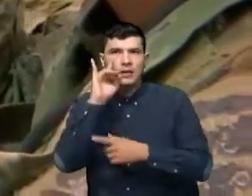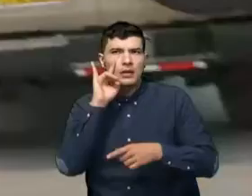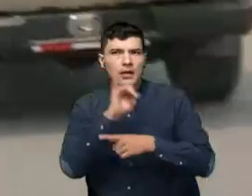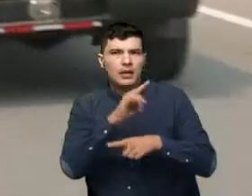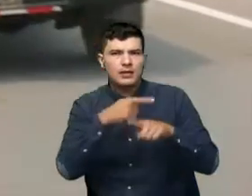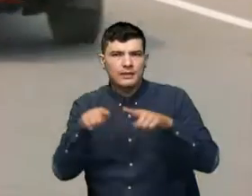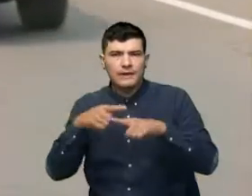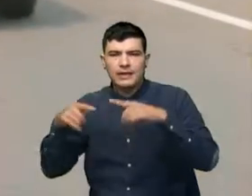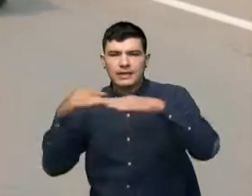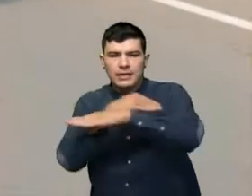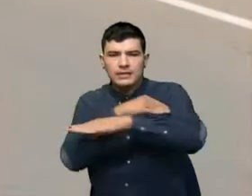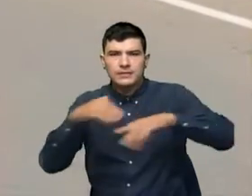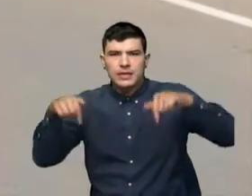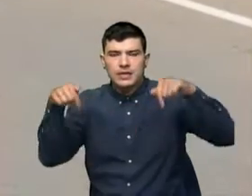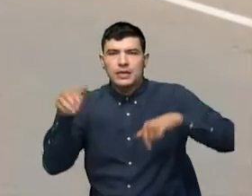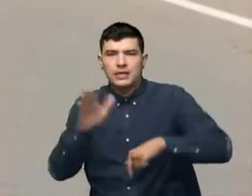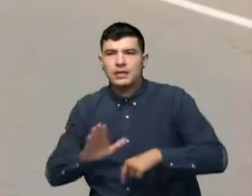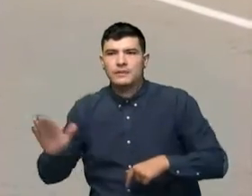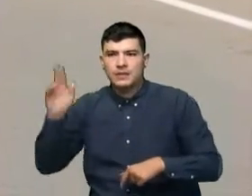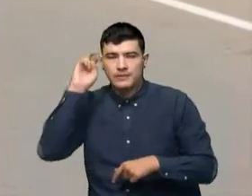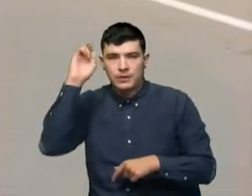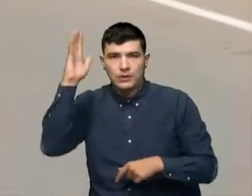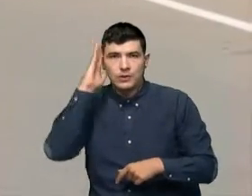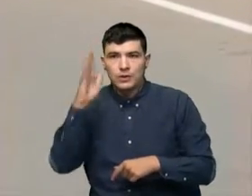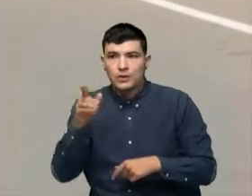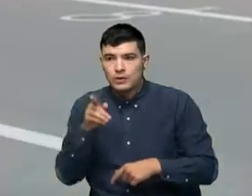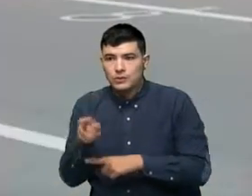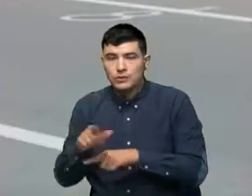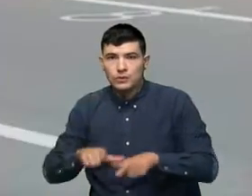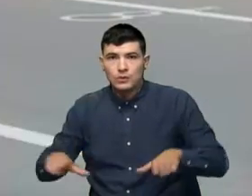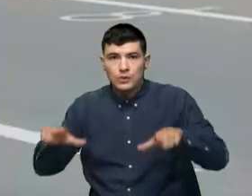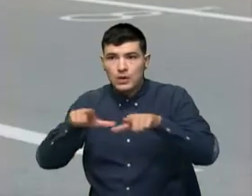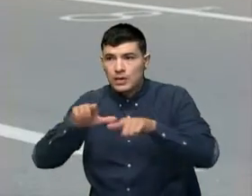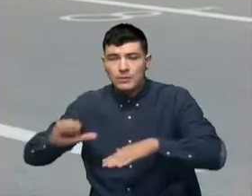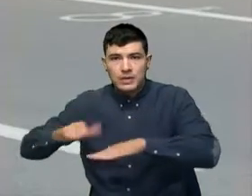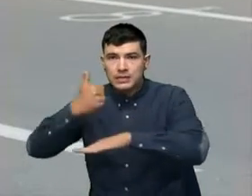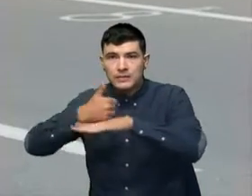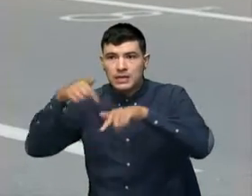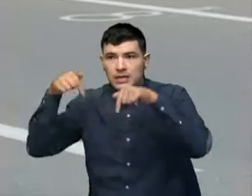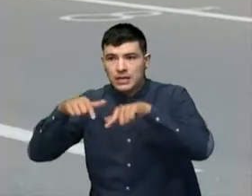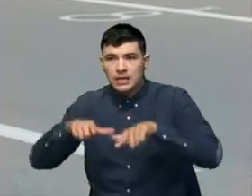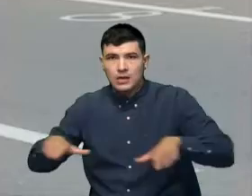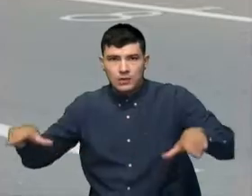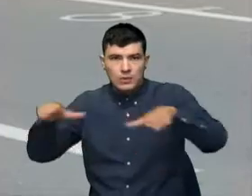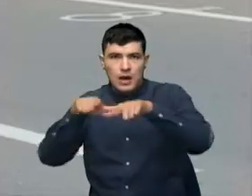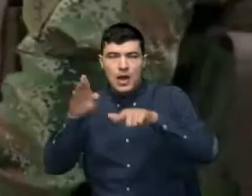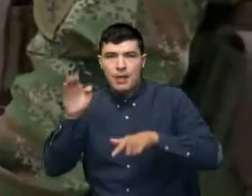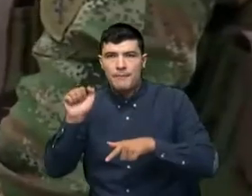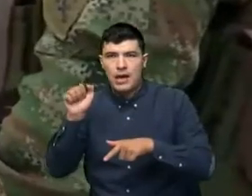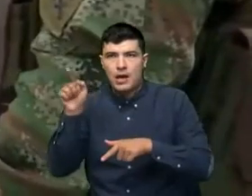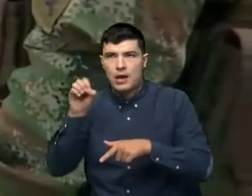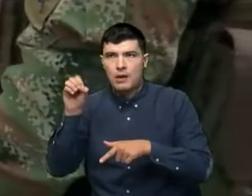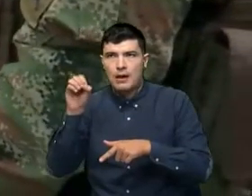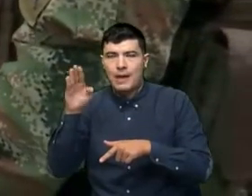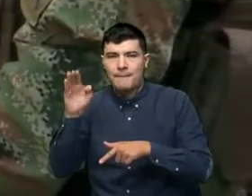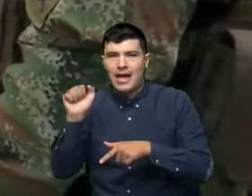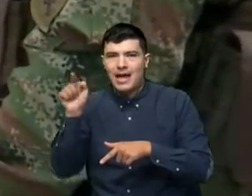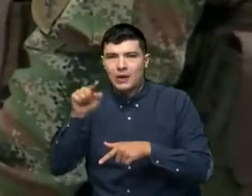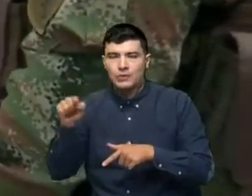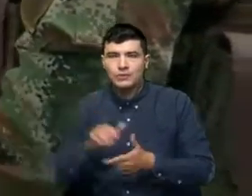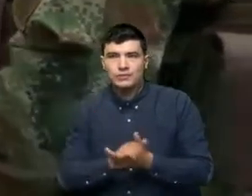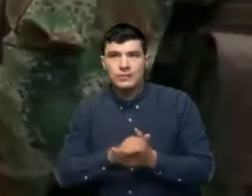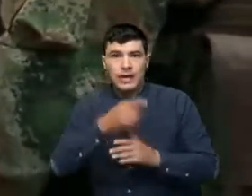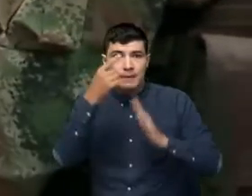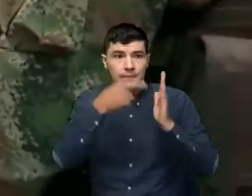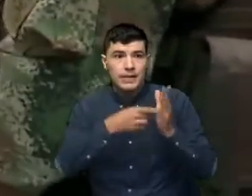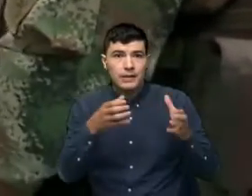del departamento del Norte de Santander. Uno de los puntos principales sería aquí en el sector de Los Vados. 1000 unidades del